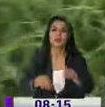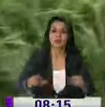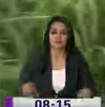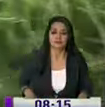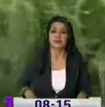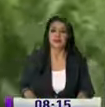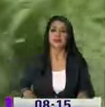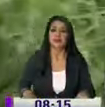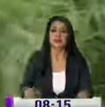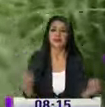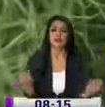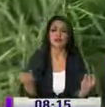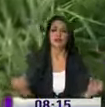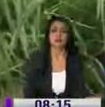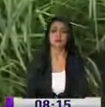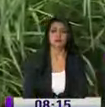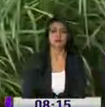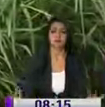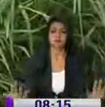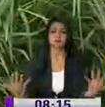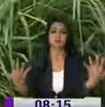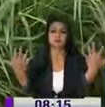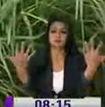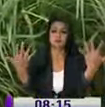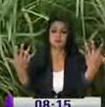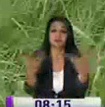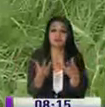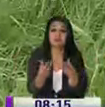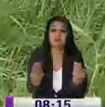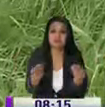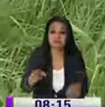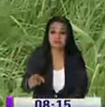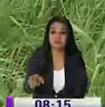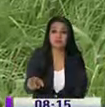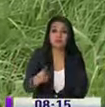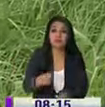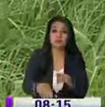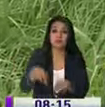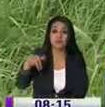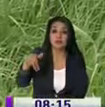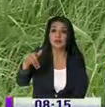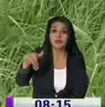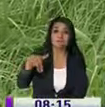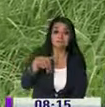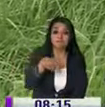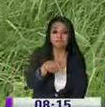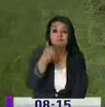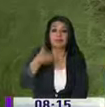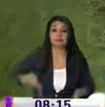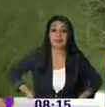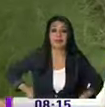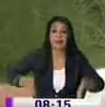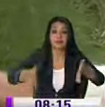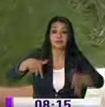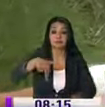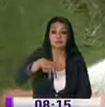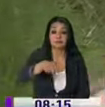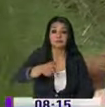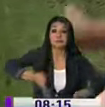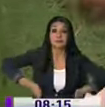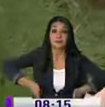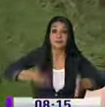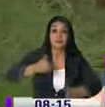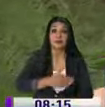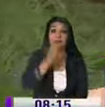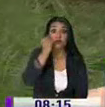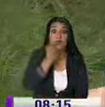aceras, pues la maleza hace que prácticamente desaparezcan, obligándolos a caminar por la autopista. La vía del Simón